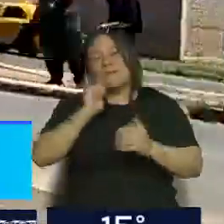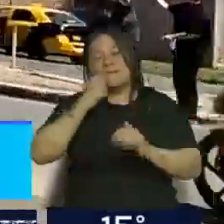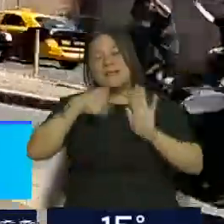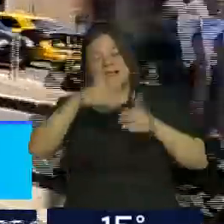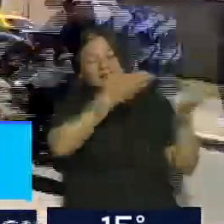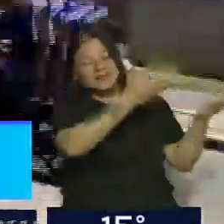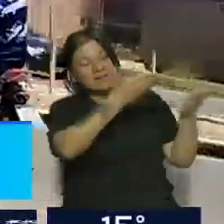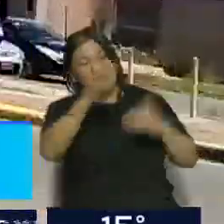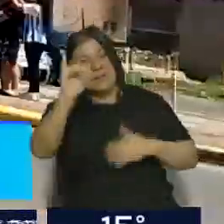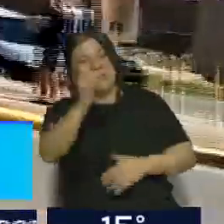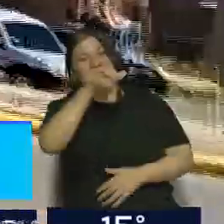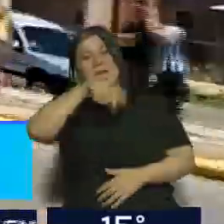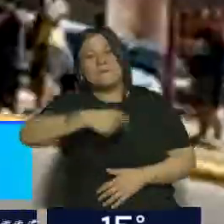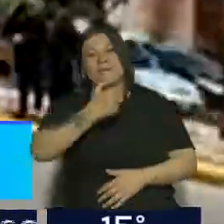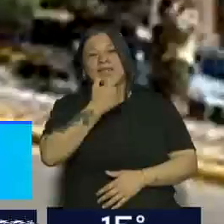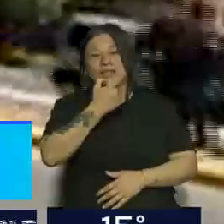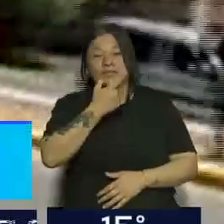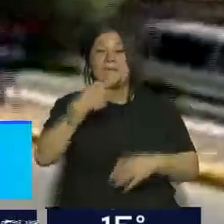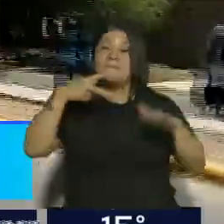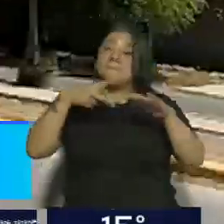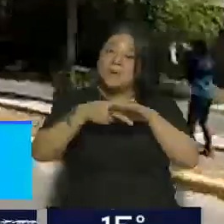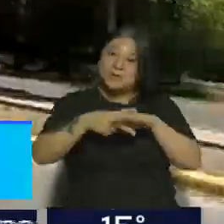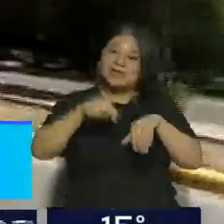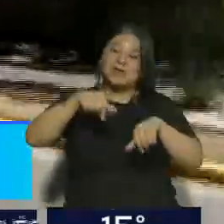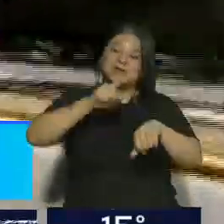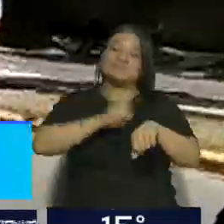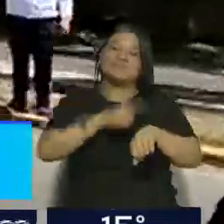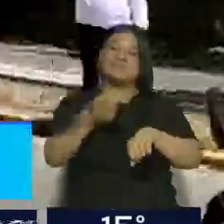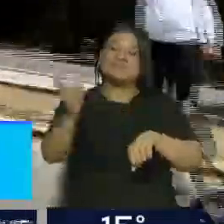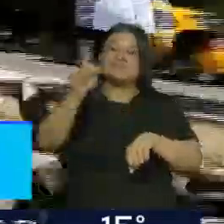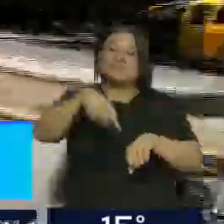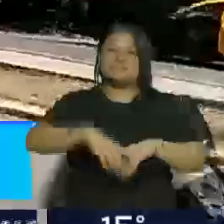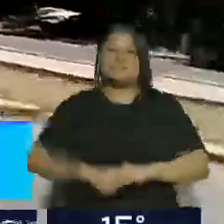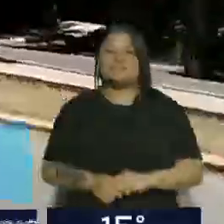campeones aquí en la provincia de Mendoza. Hacemos una pausa ahora. Ya venimos.